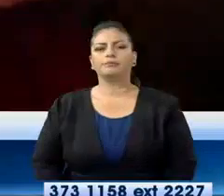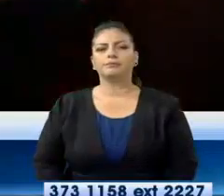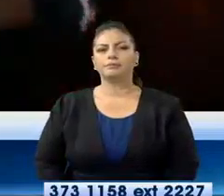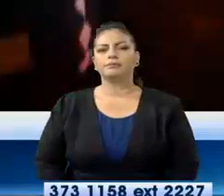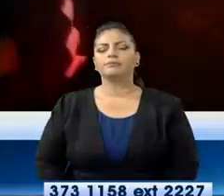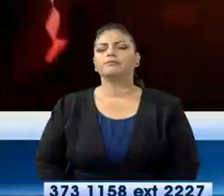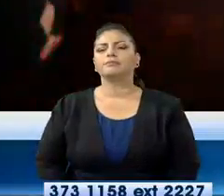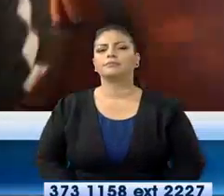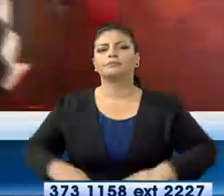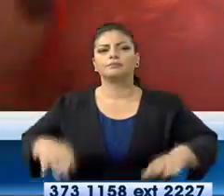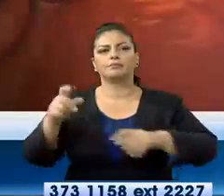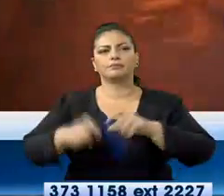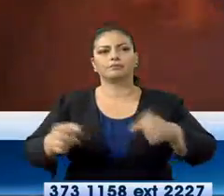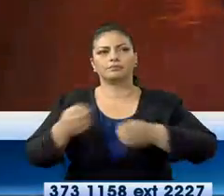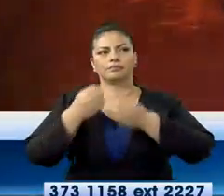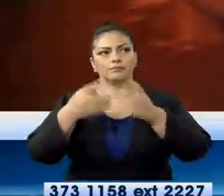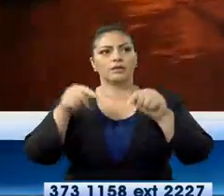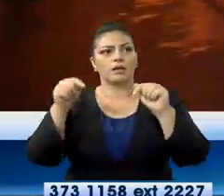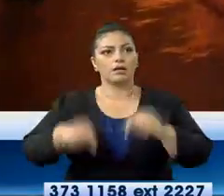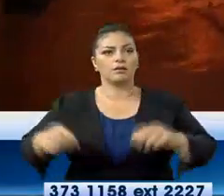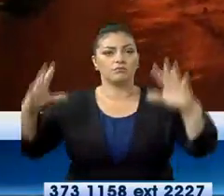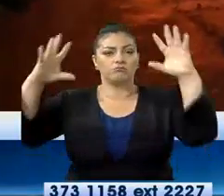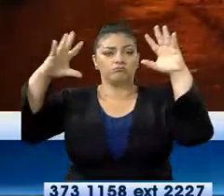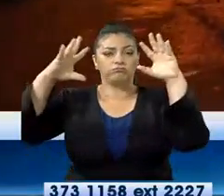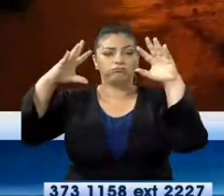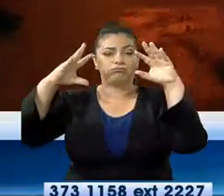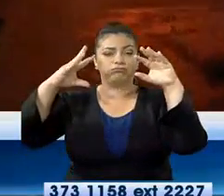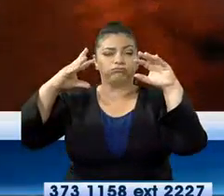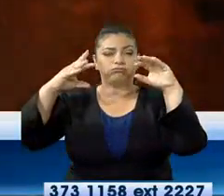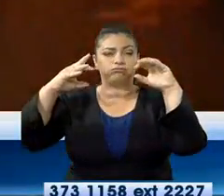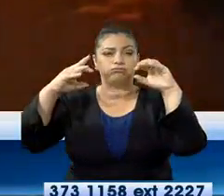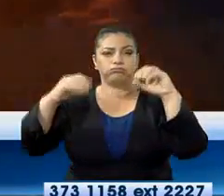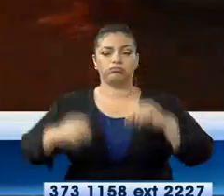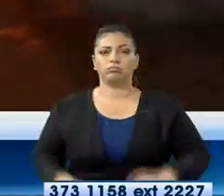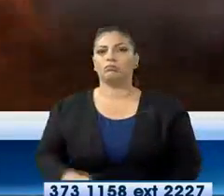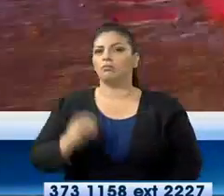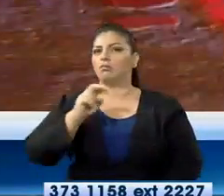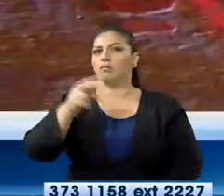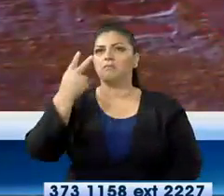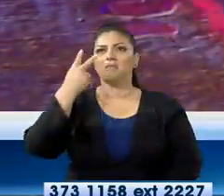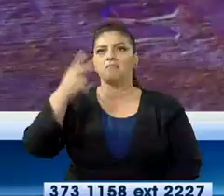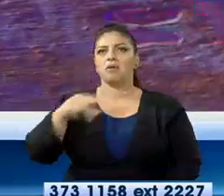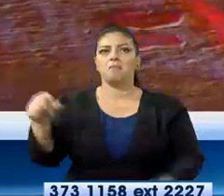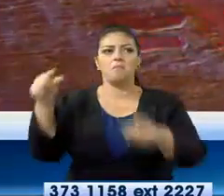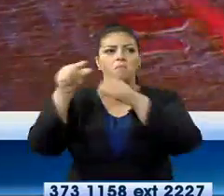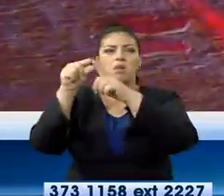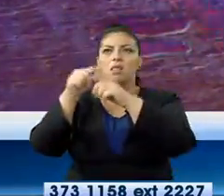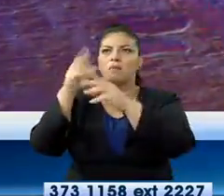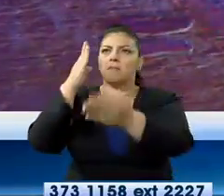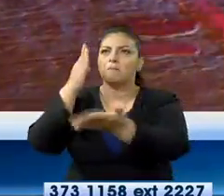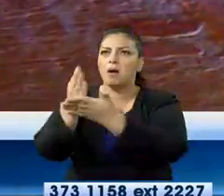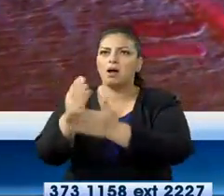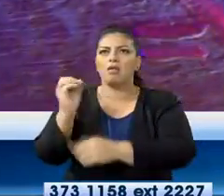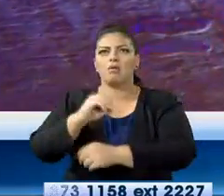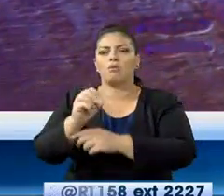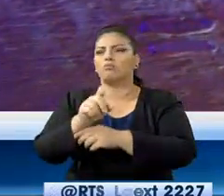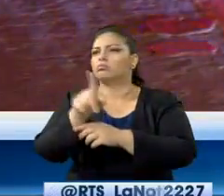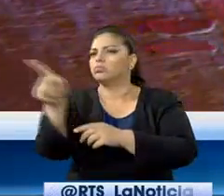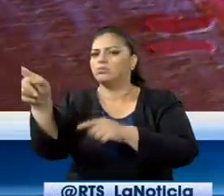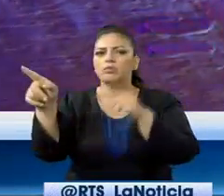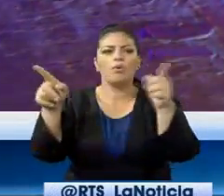malestar por la oscuridad de la zona y la supuesta falta de señalización, que al parecer